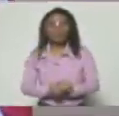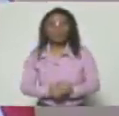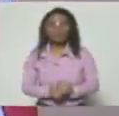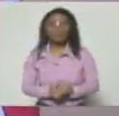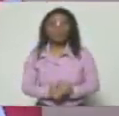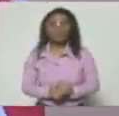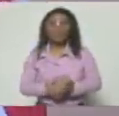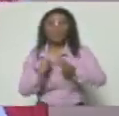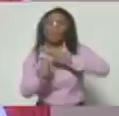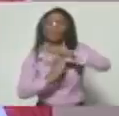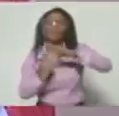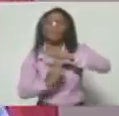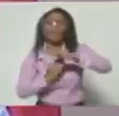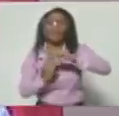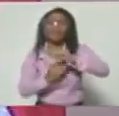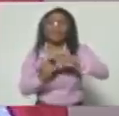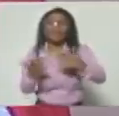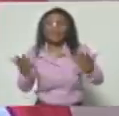Una base, pues,